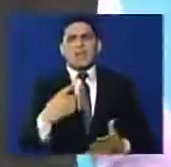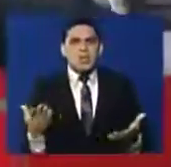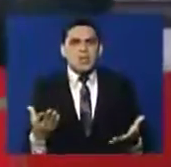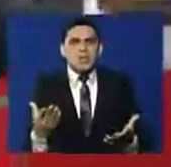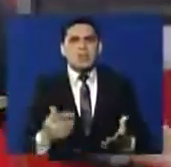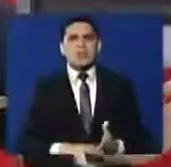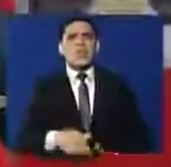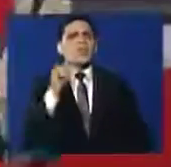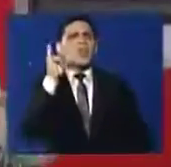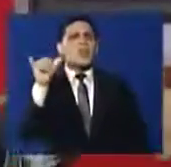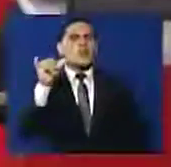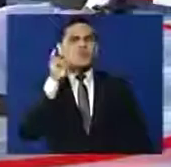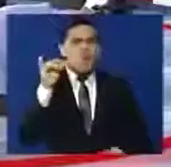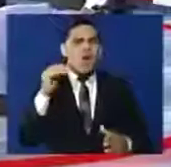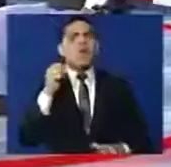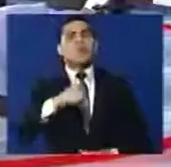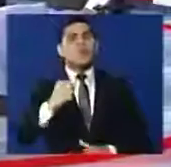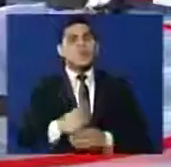y lo han denunciado.